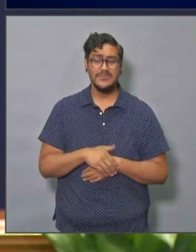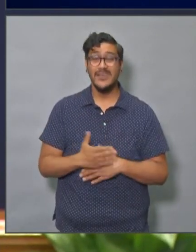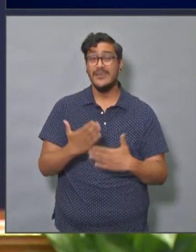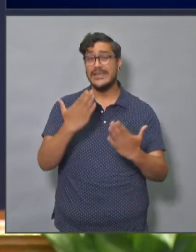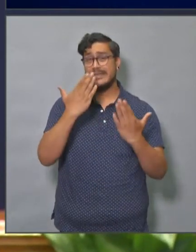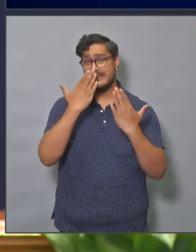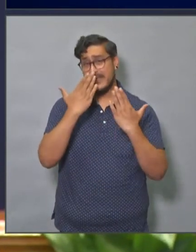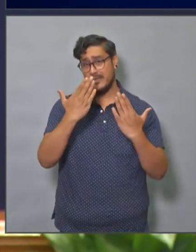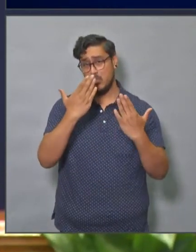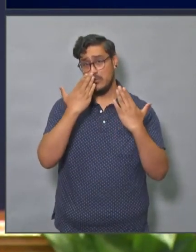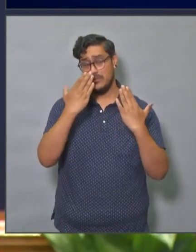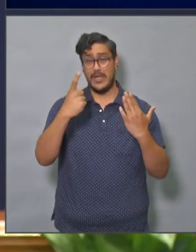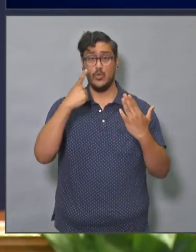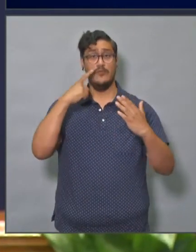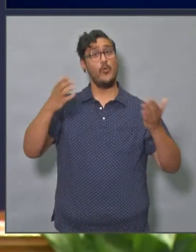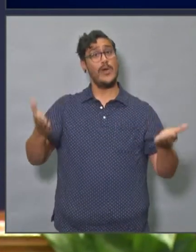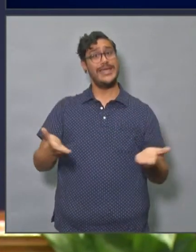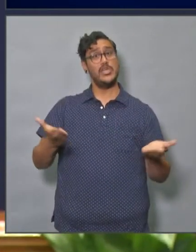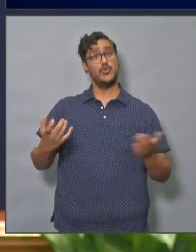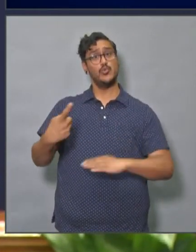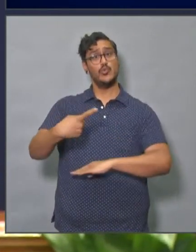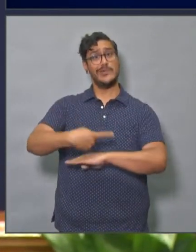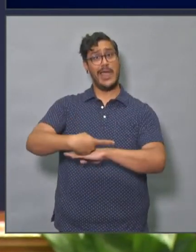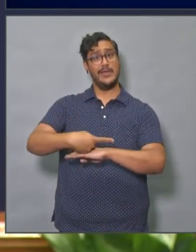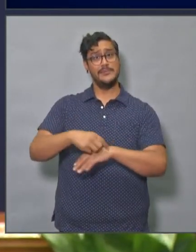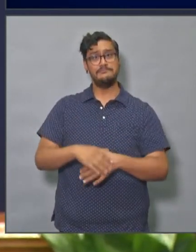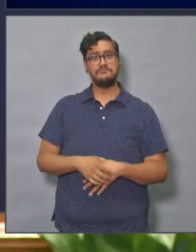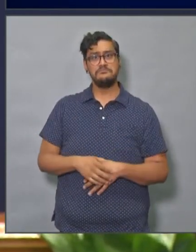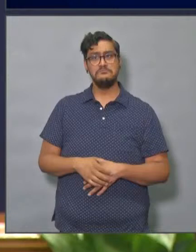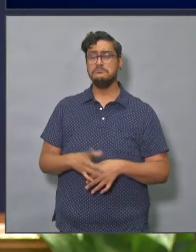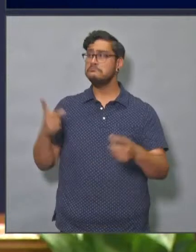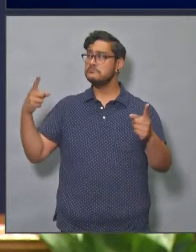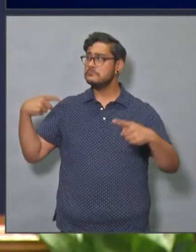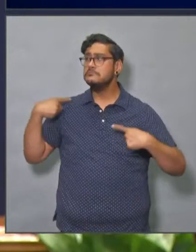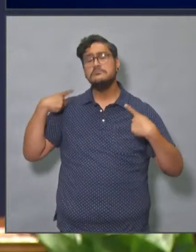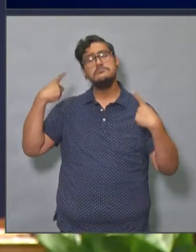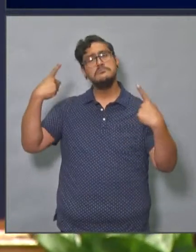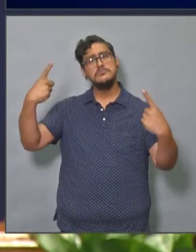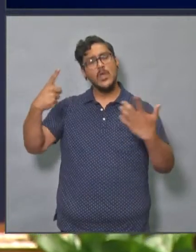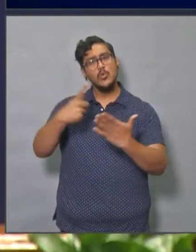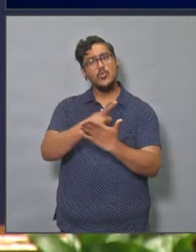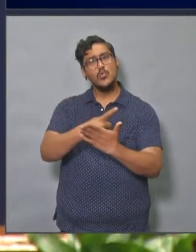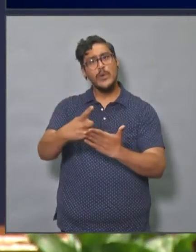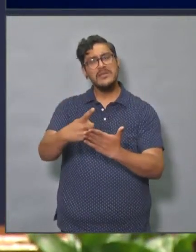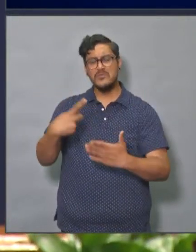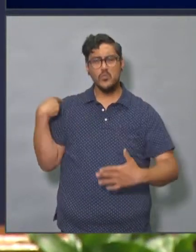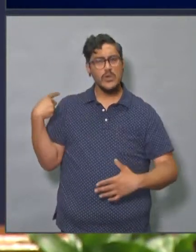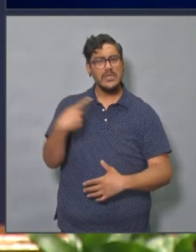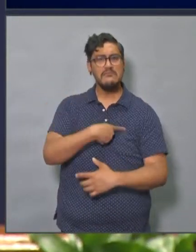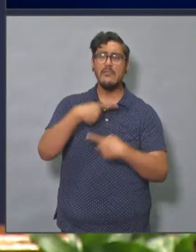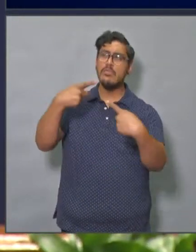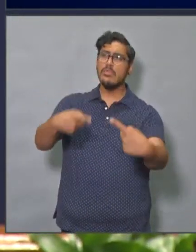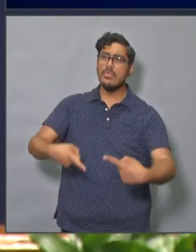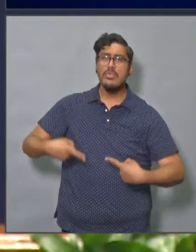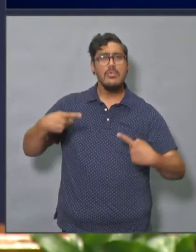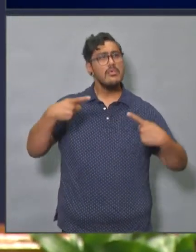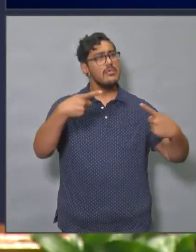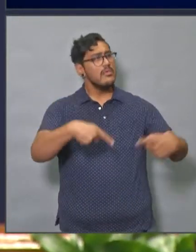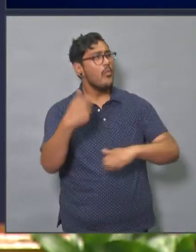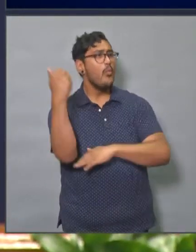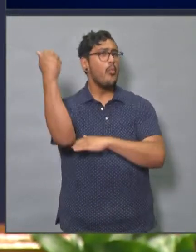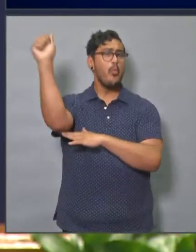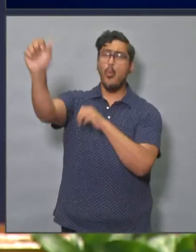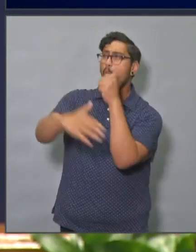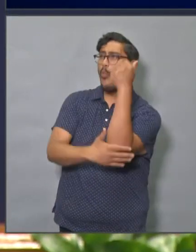para acompañarnos. En las últimas semanas hemos visto una lucha por la justicia con protestas en las